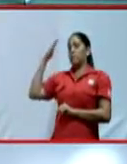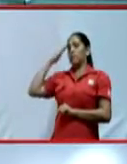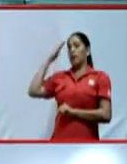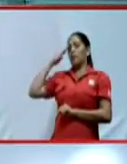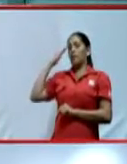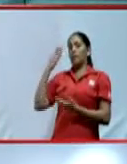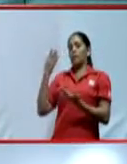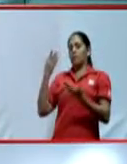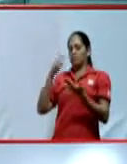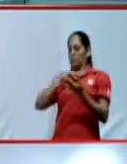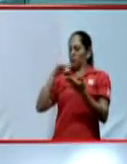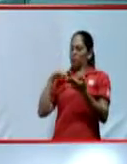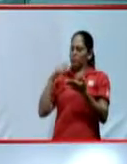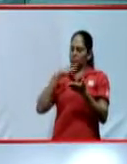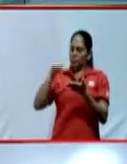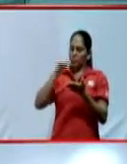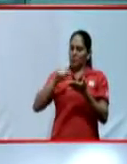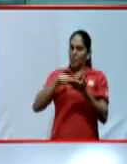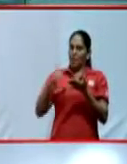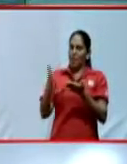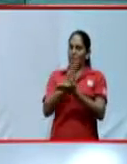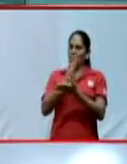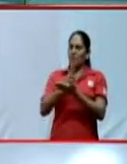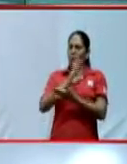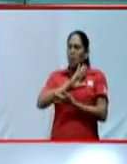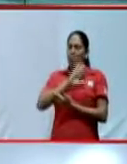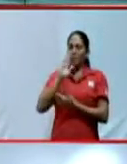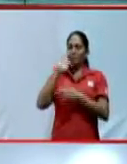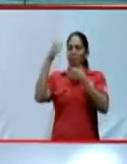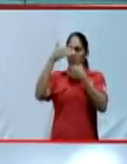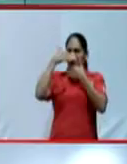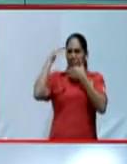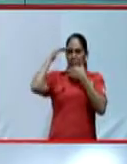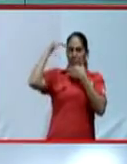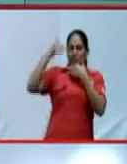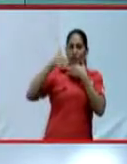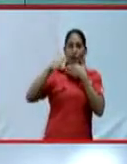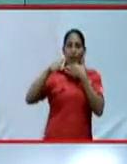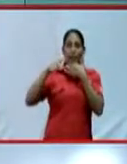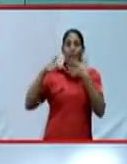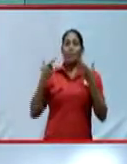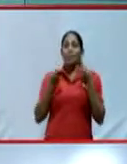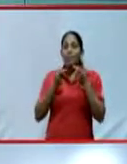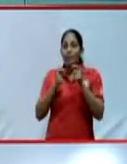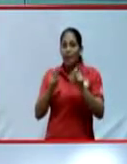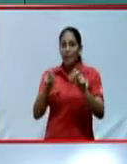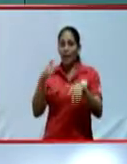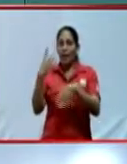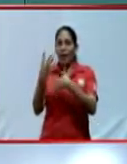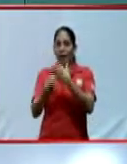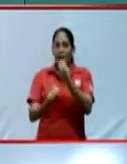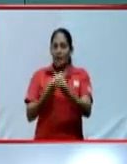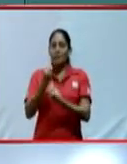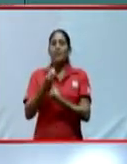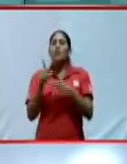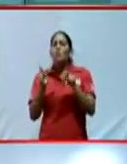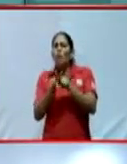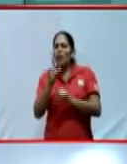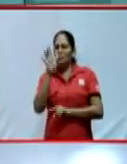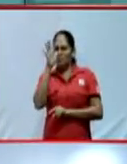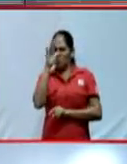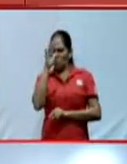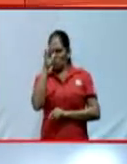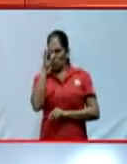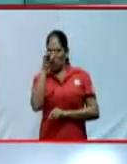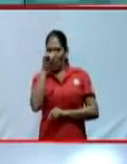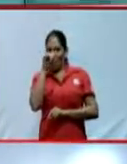hacer un chiste o hacer burla de más de 100 paramilitares encontrados en el área metropolitana. Después del Carmonazo se